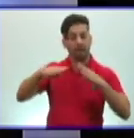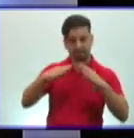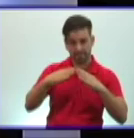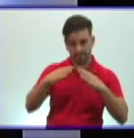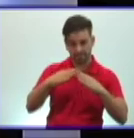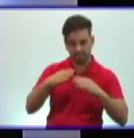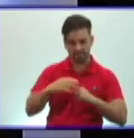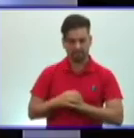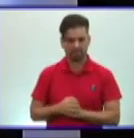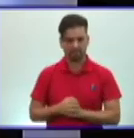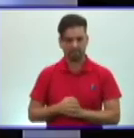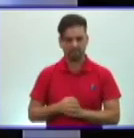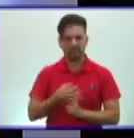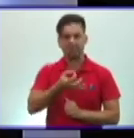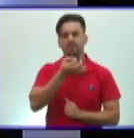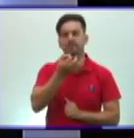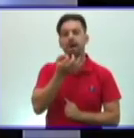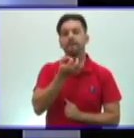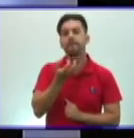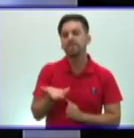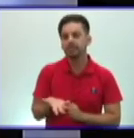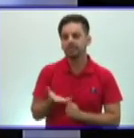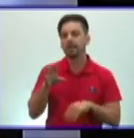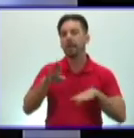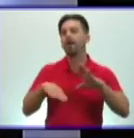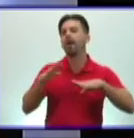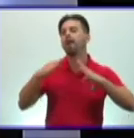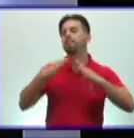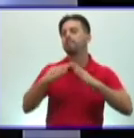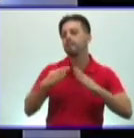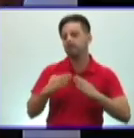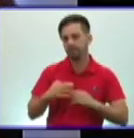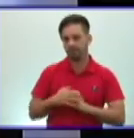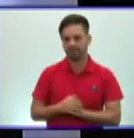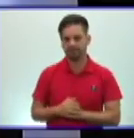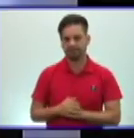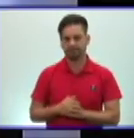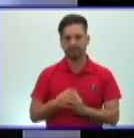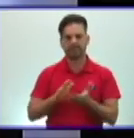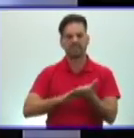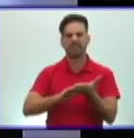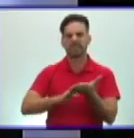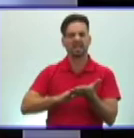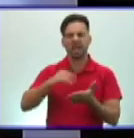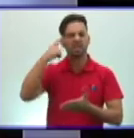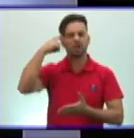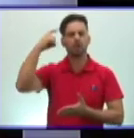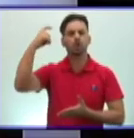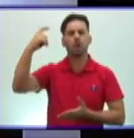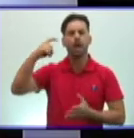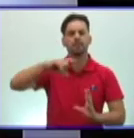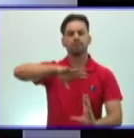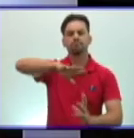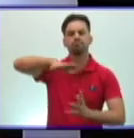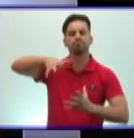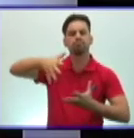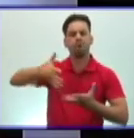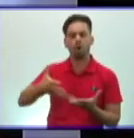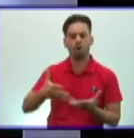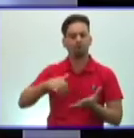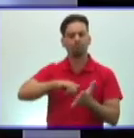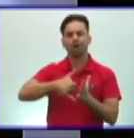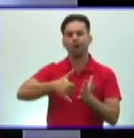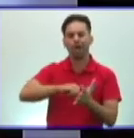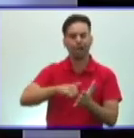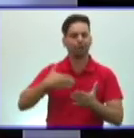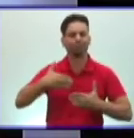del materialismo. Nadie diseña un mundo y vive en ese sueño, porque en su diseño no siempre se logra